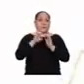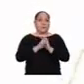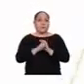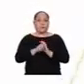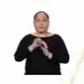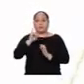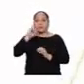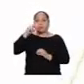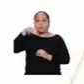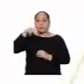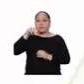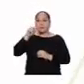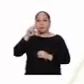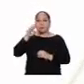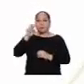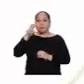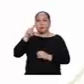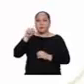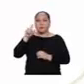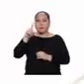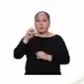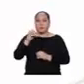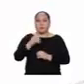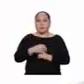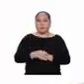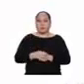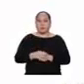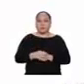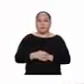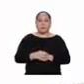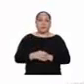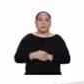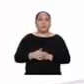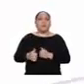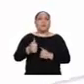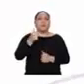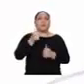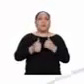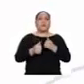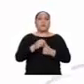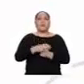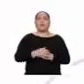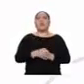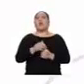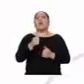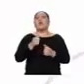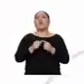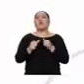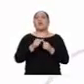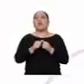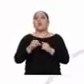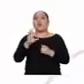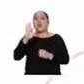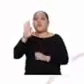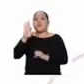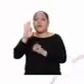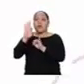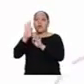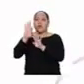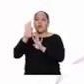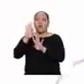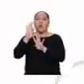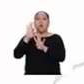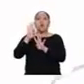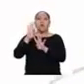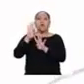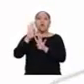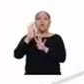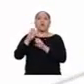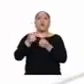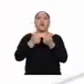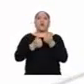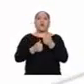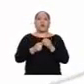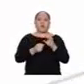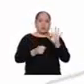intervalo. Ajá, ¿Cuál sería el valor de f sub 4? sería